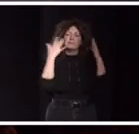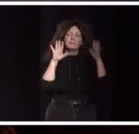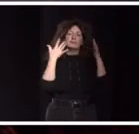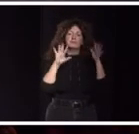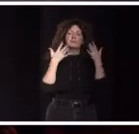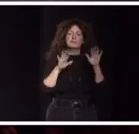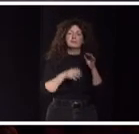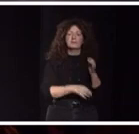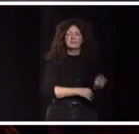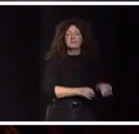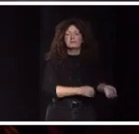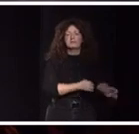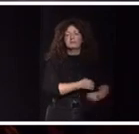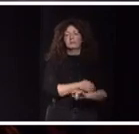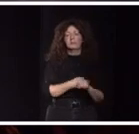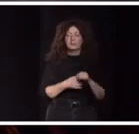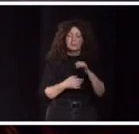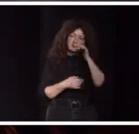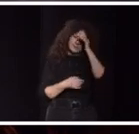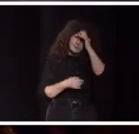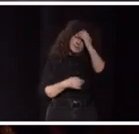Además,